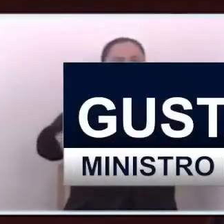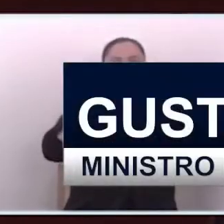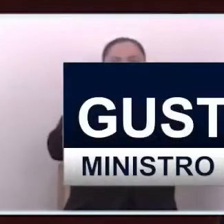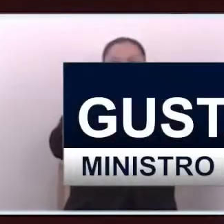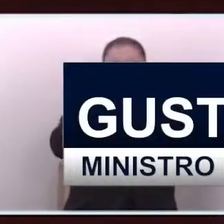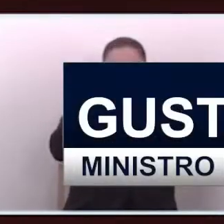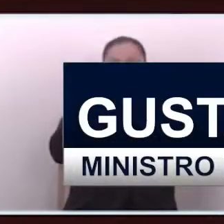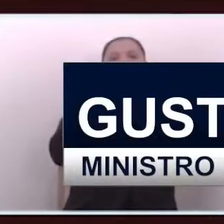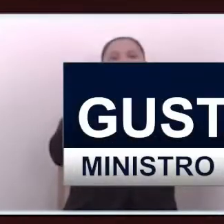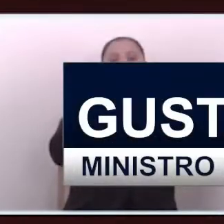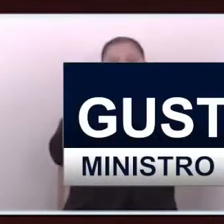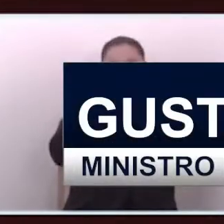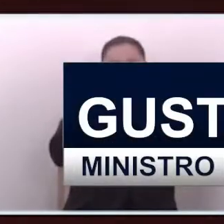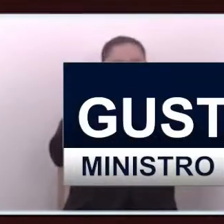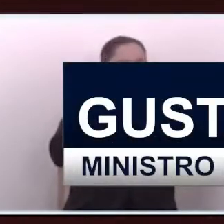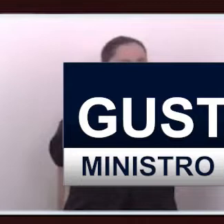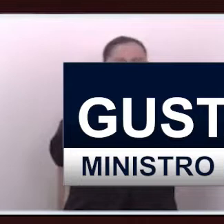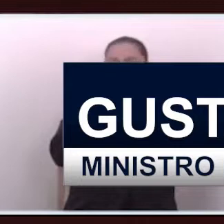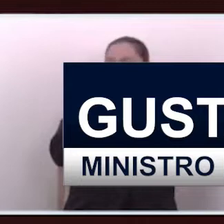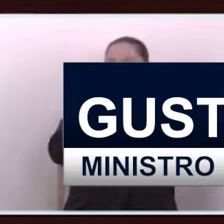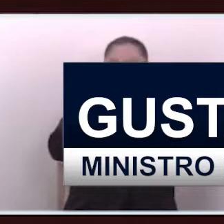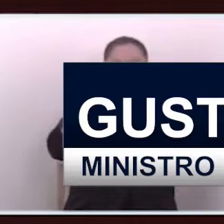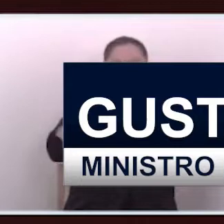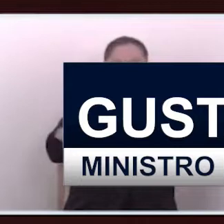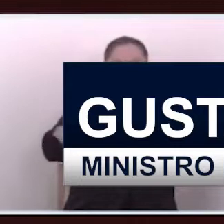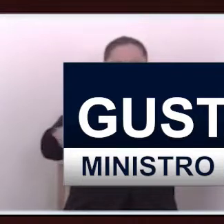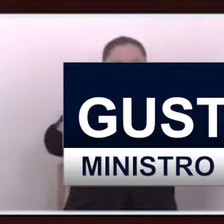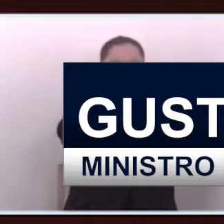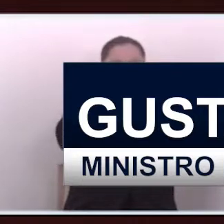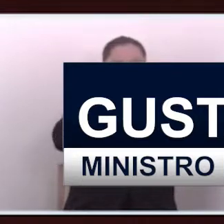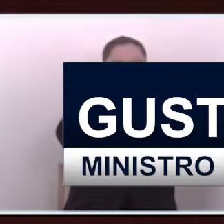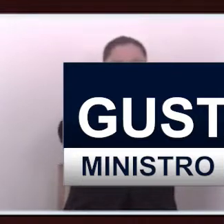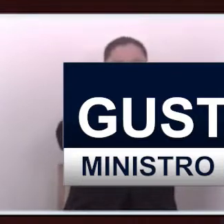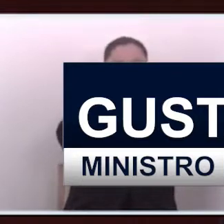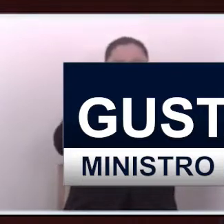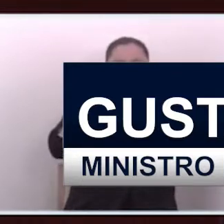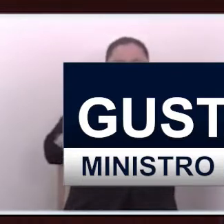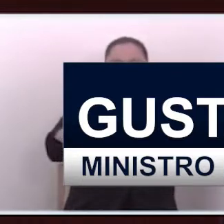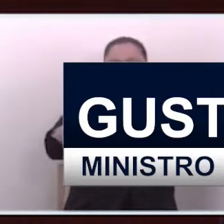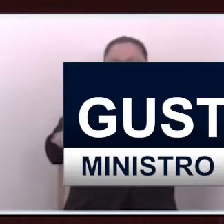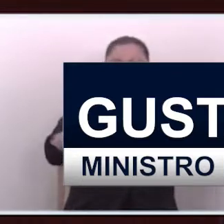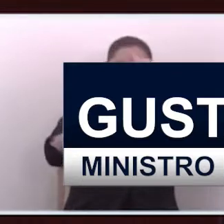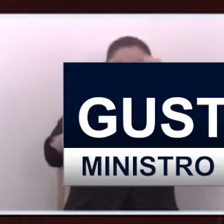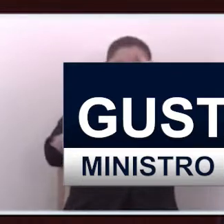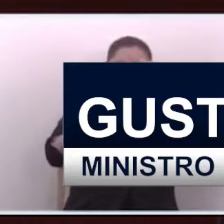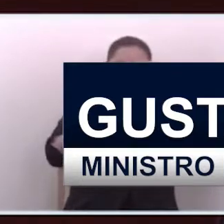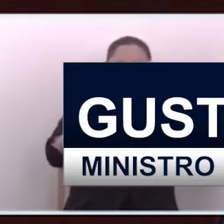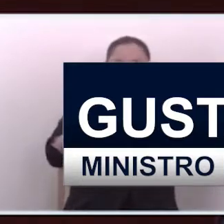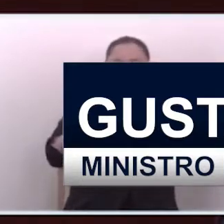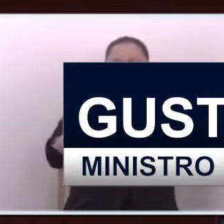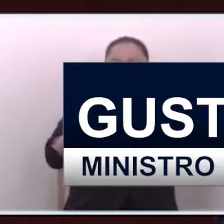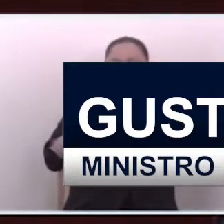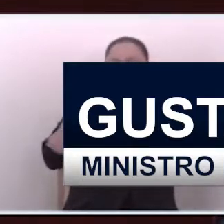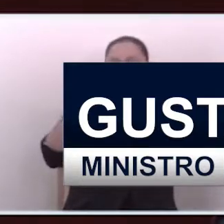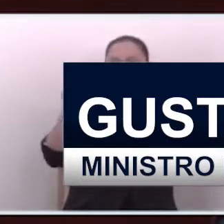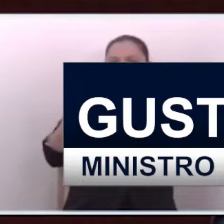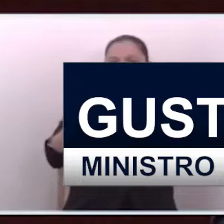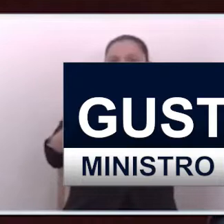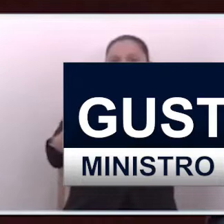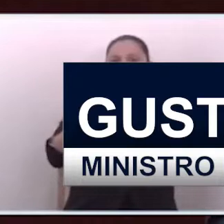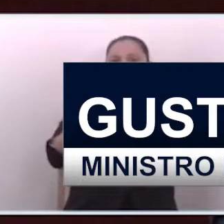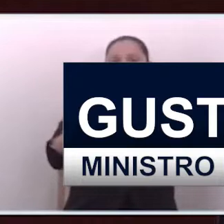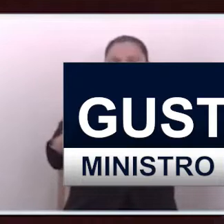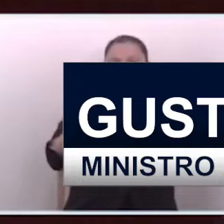y confiados que no serán víctimas ni entregarán el fruto de su trabajo a estas